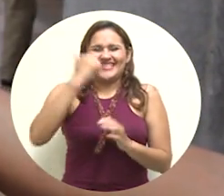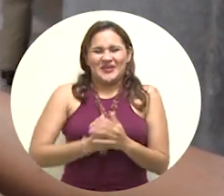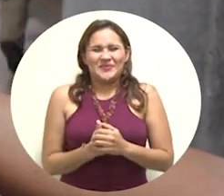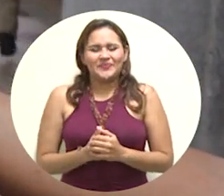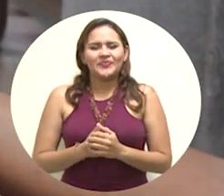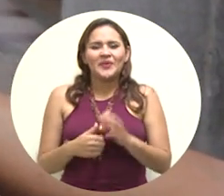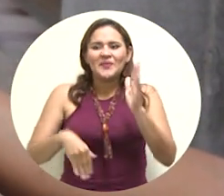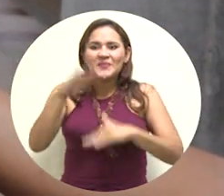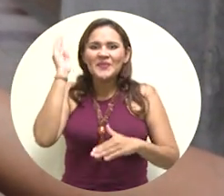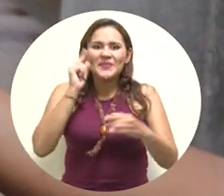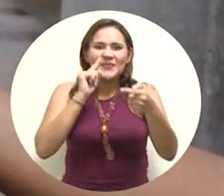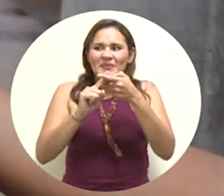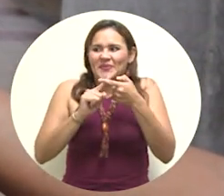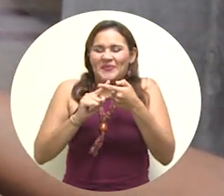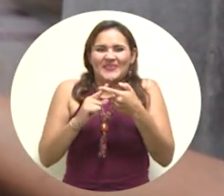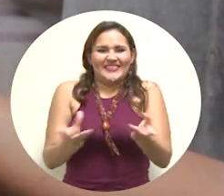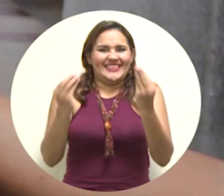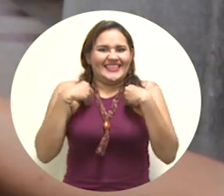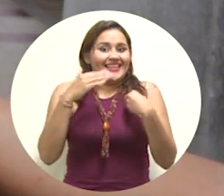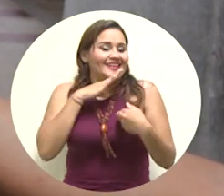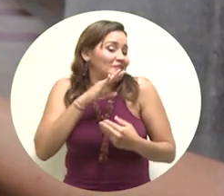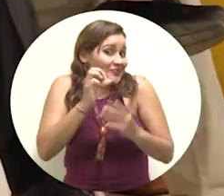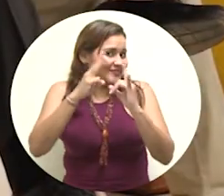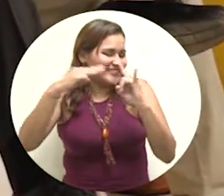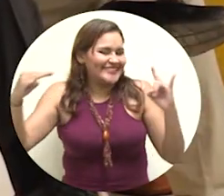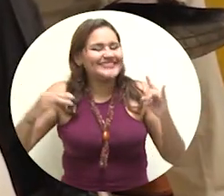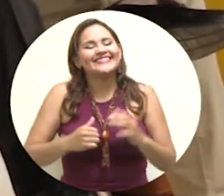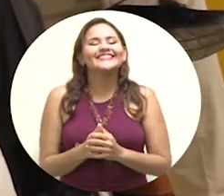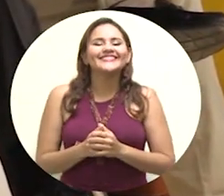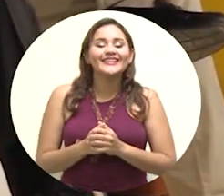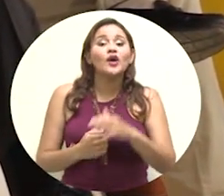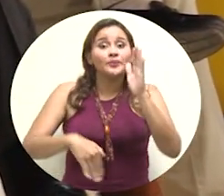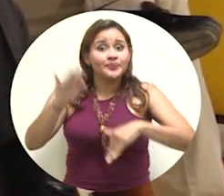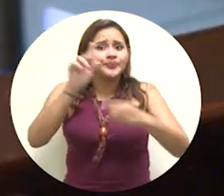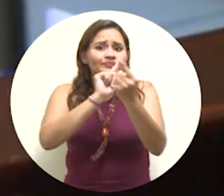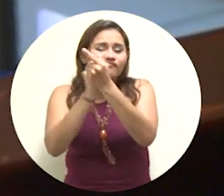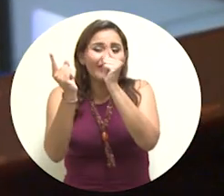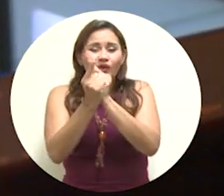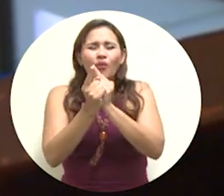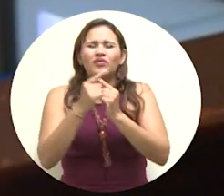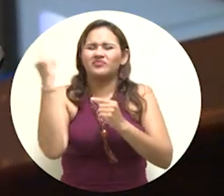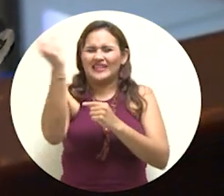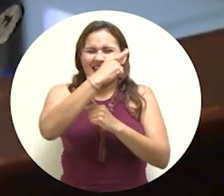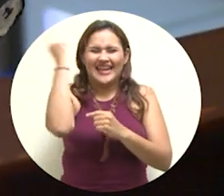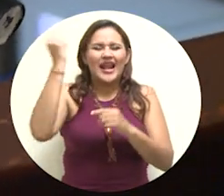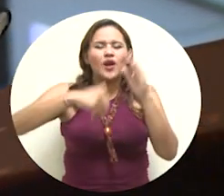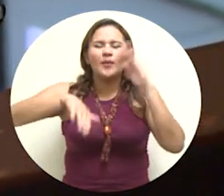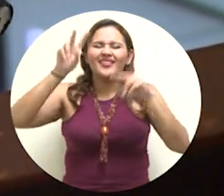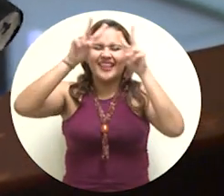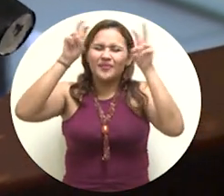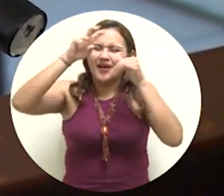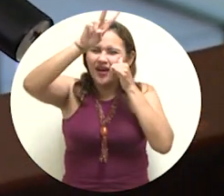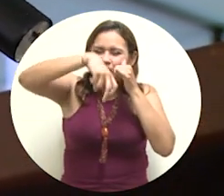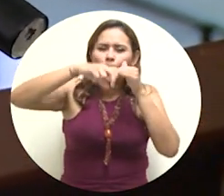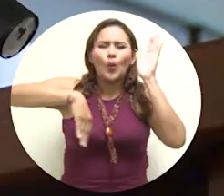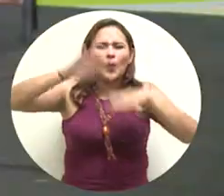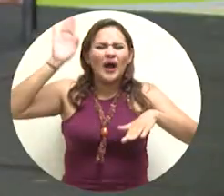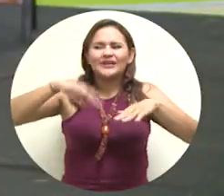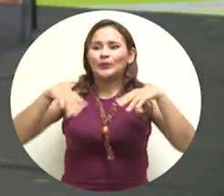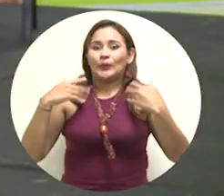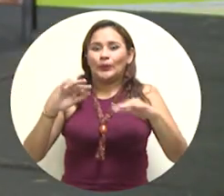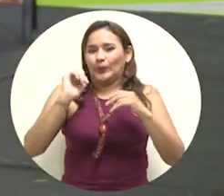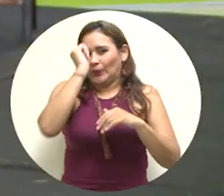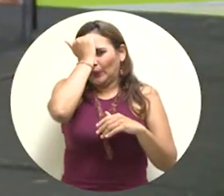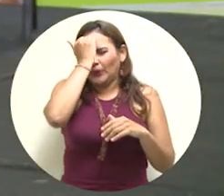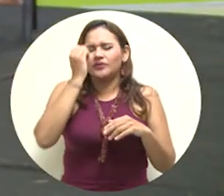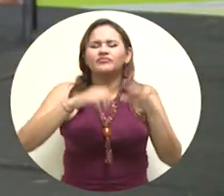escenario magnífico que nos ofreció la Universidad de Magdalena. Este encuentro, donde el mundo agro fue el protagonista, se desarrolló a través de